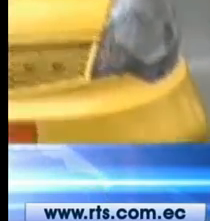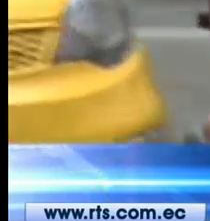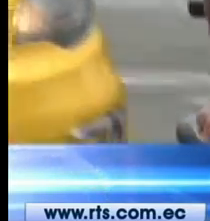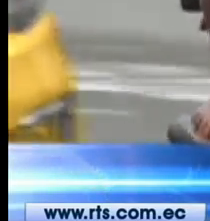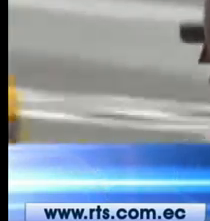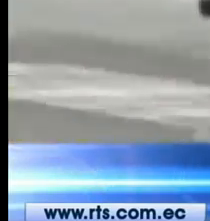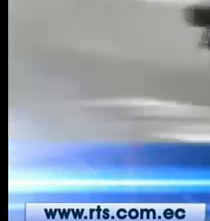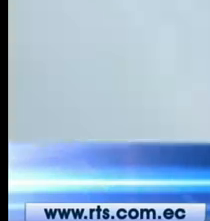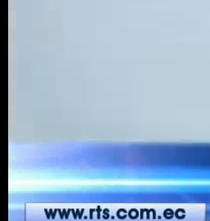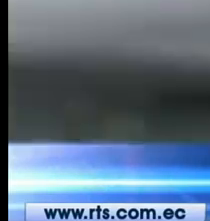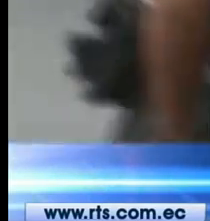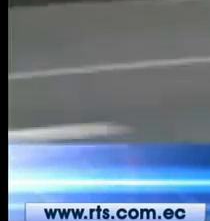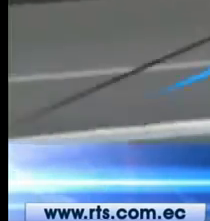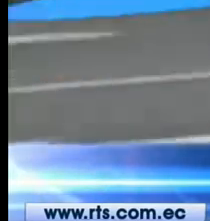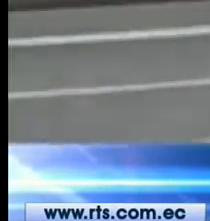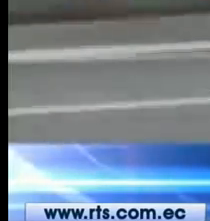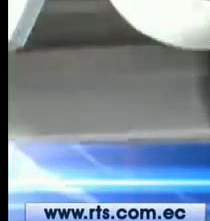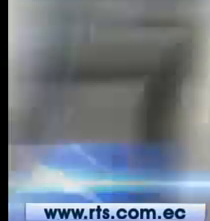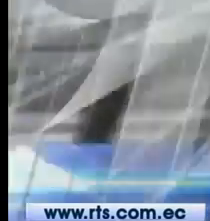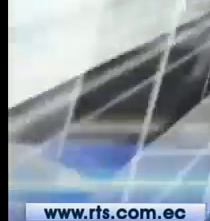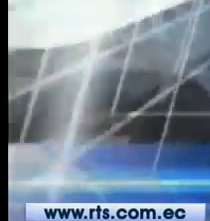una moto.